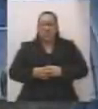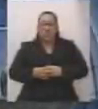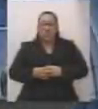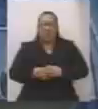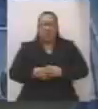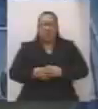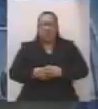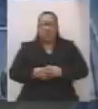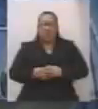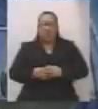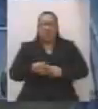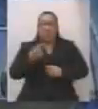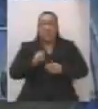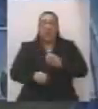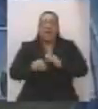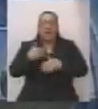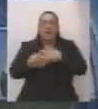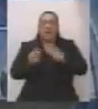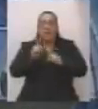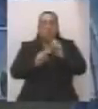Vamos a adelantar un par de transparencias